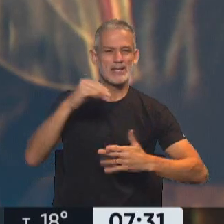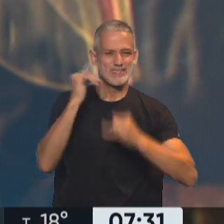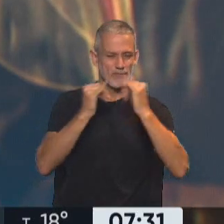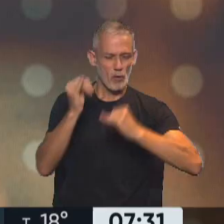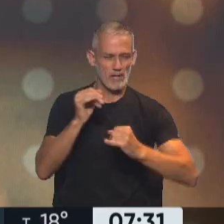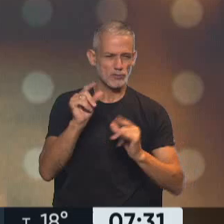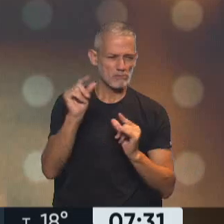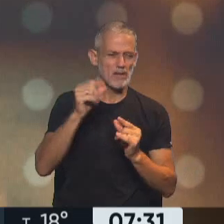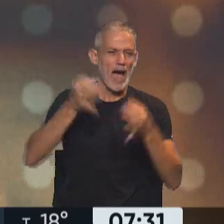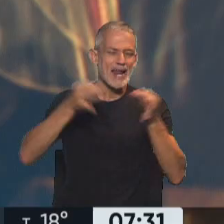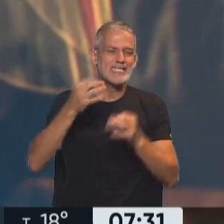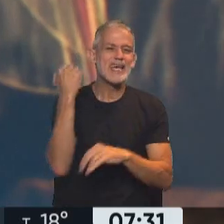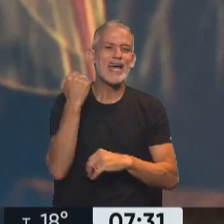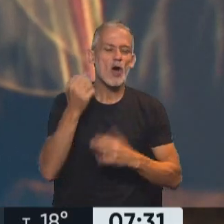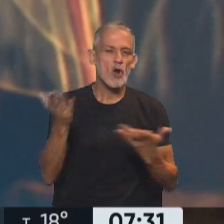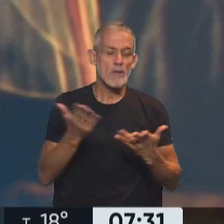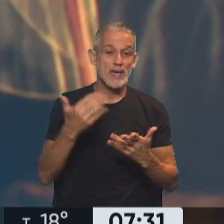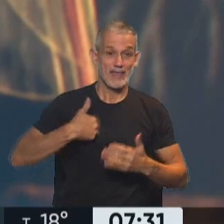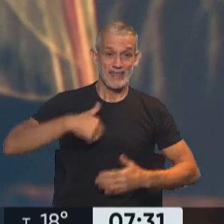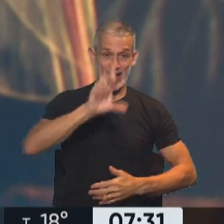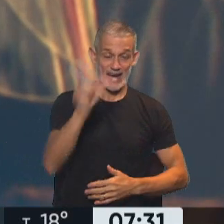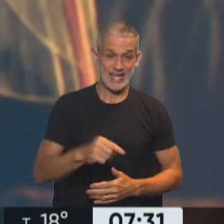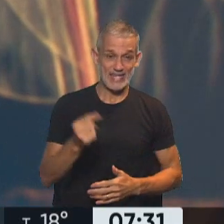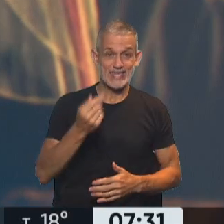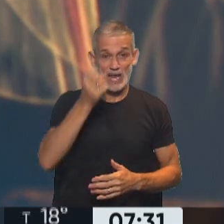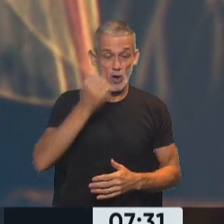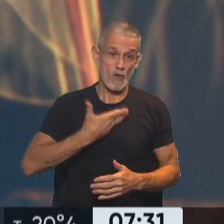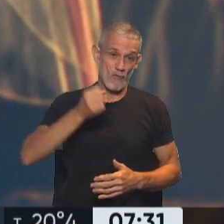analizando, por supuesto, la economía de la República Argentina con Florencia Barragán.